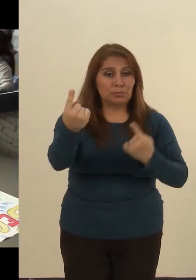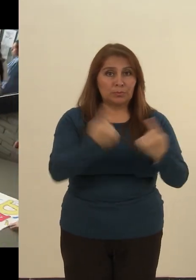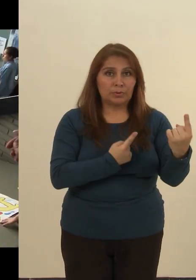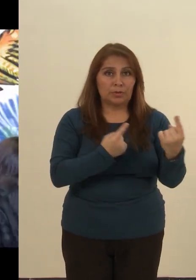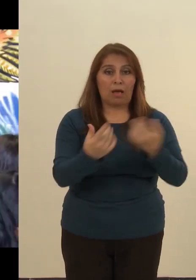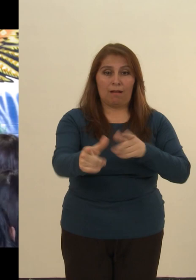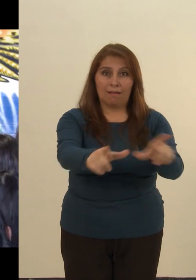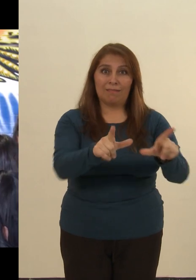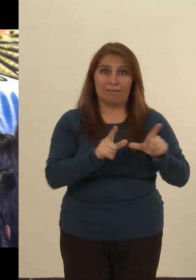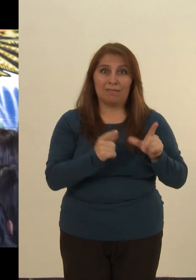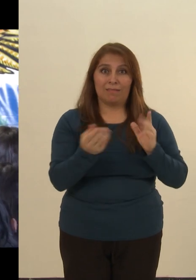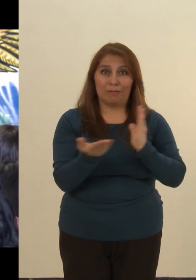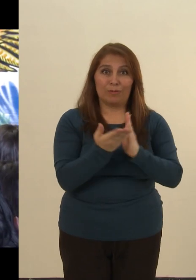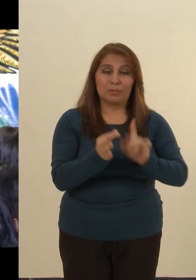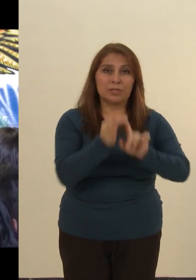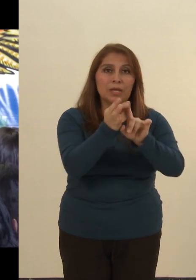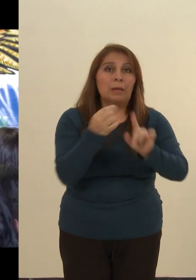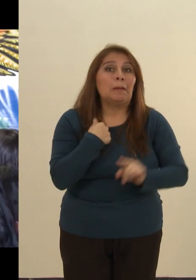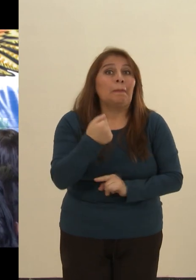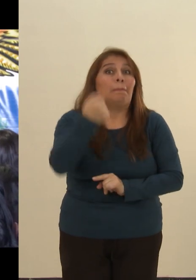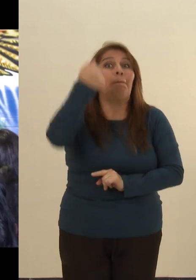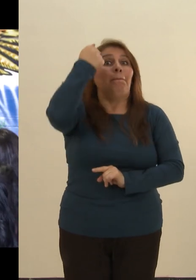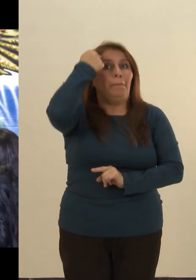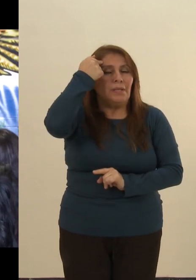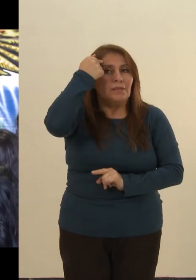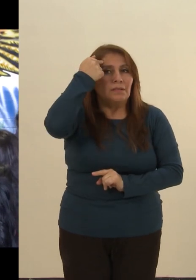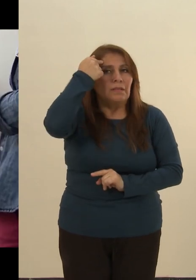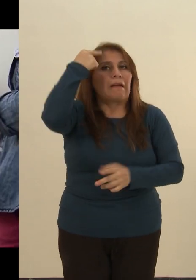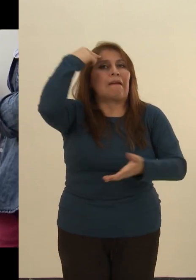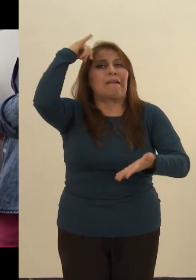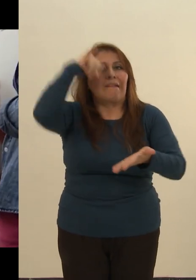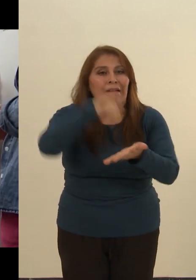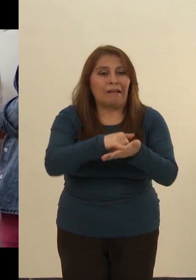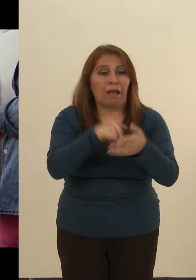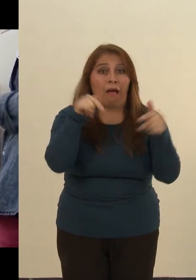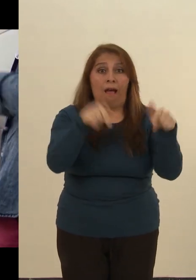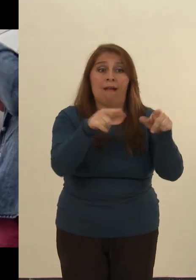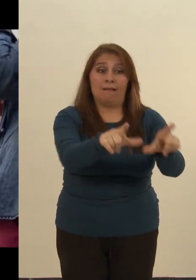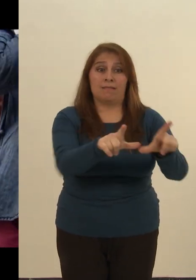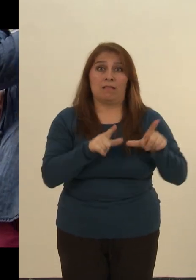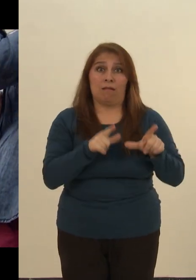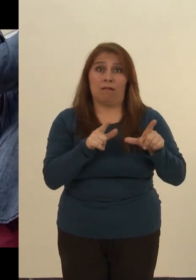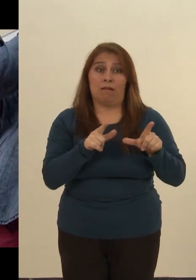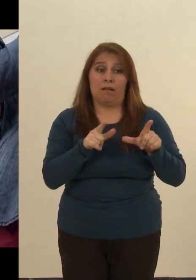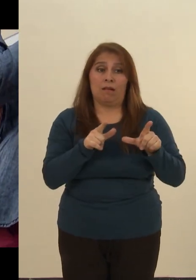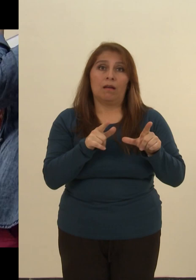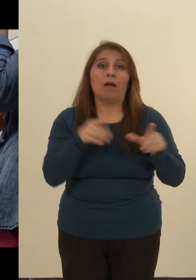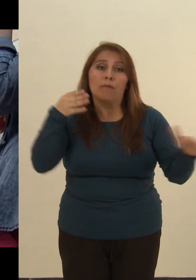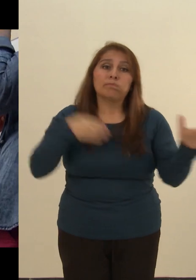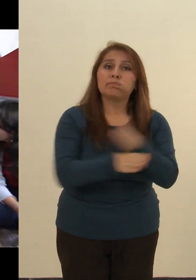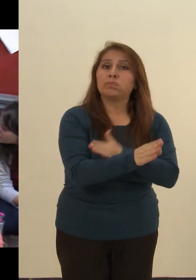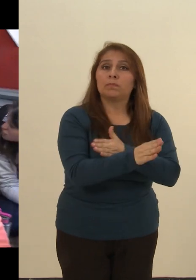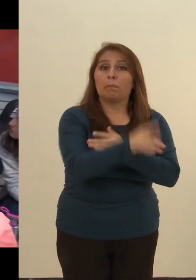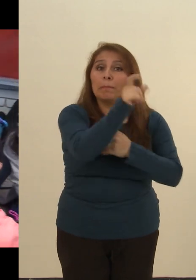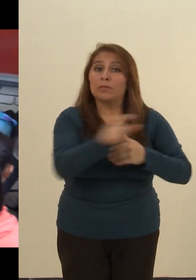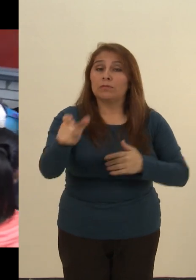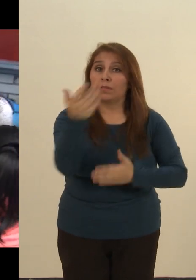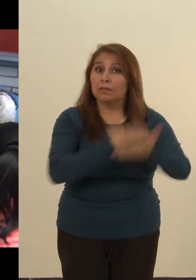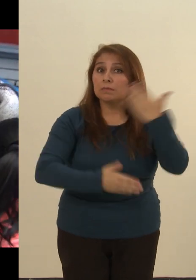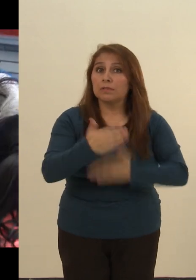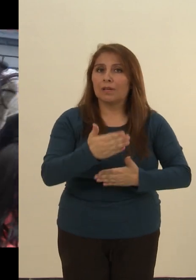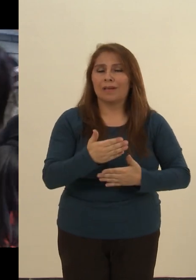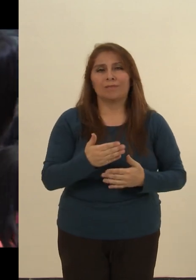a la licenciatura en educación especial tienen el imaginario de que esta es una licenciatura para personas con discapacidad, lo